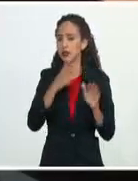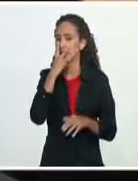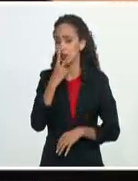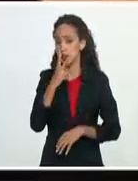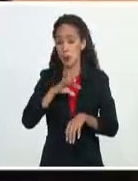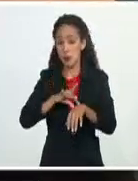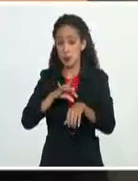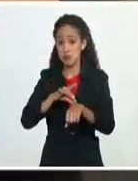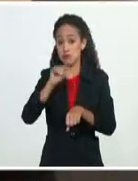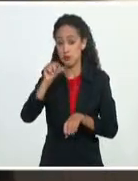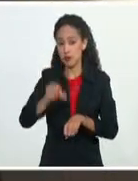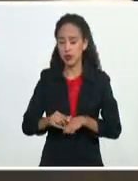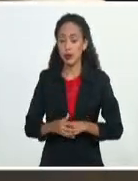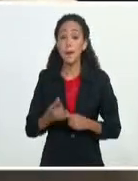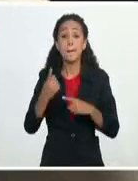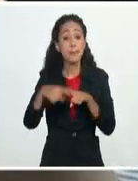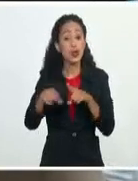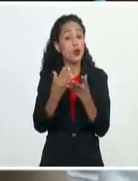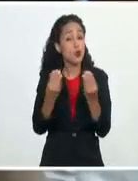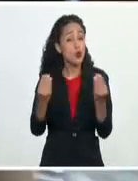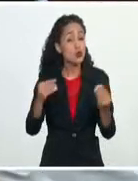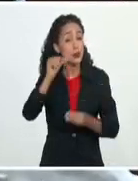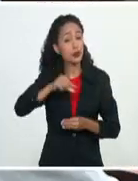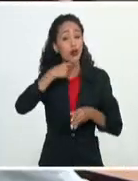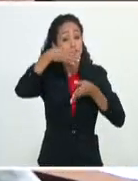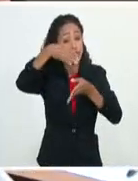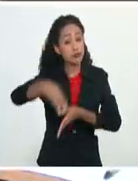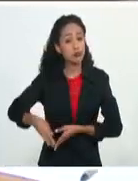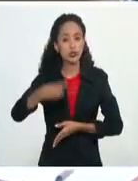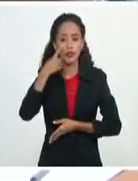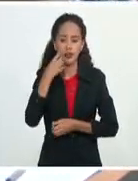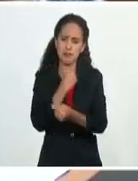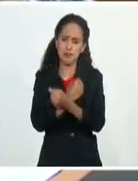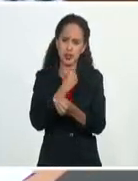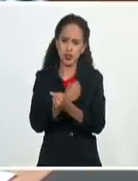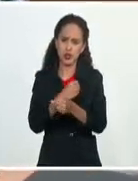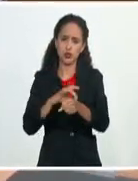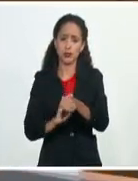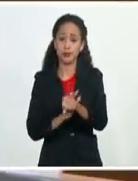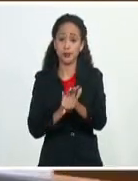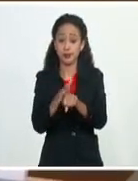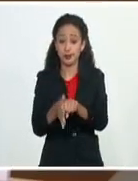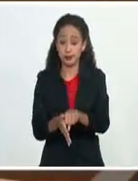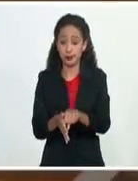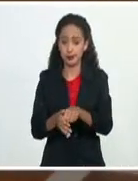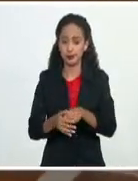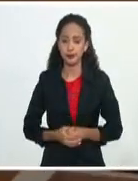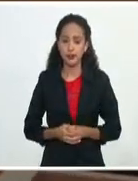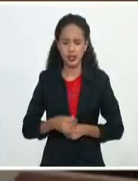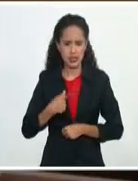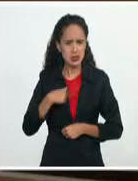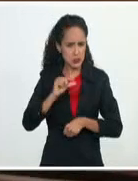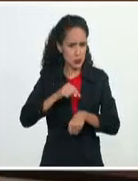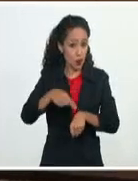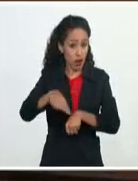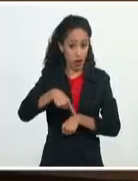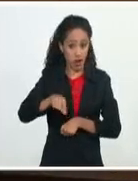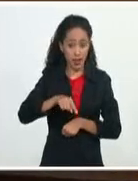obstante, el alto número de fallecidos evidencia la peligrosidad del virus. Ante la proximidad del Día de los Padres y del